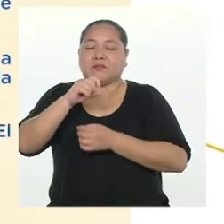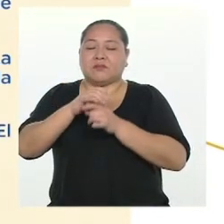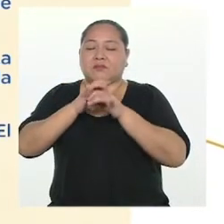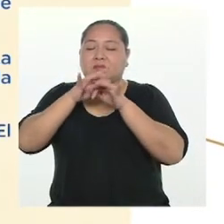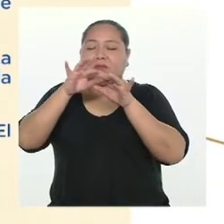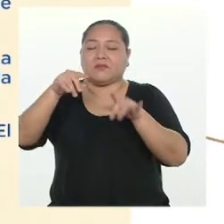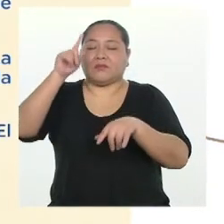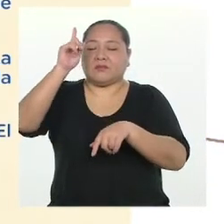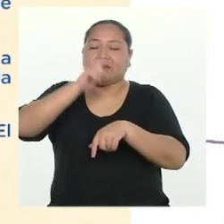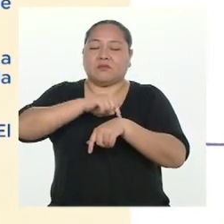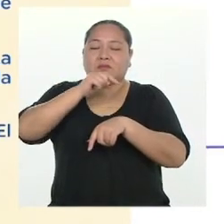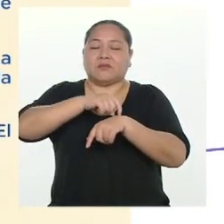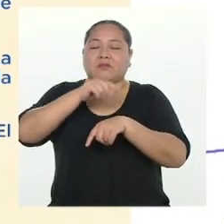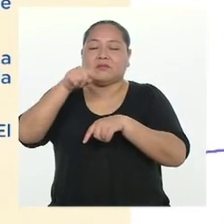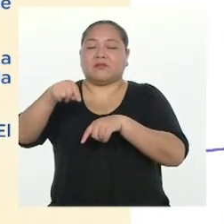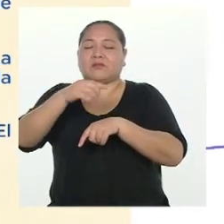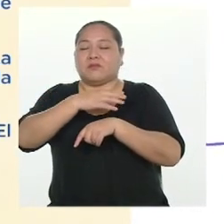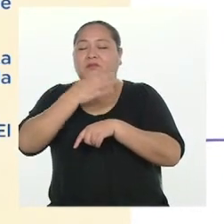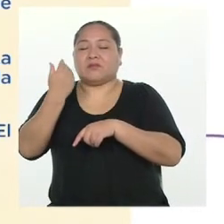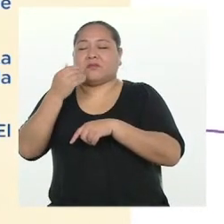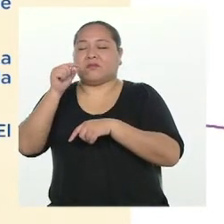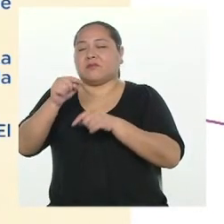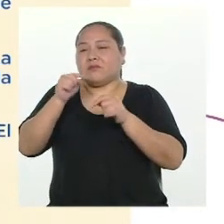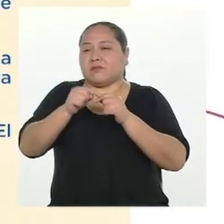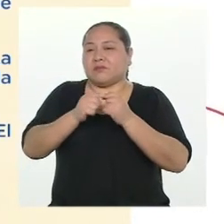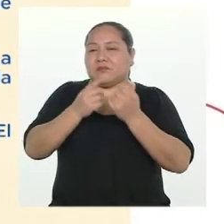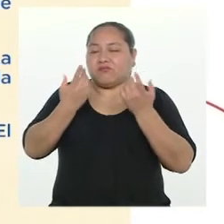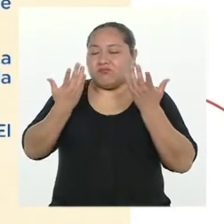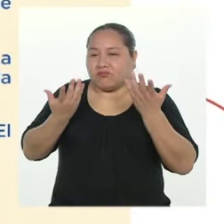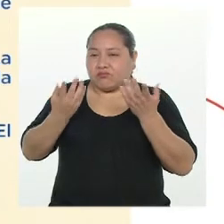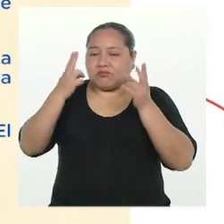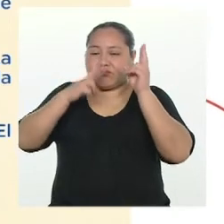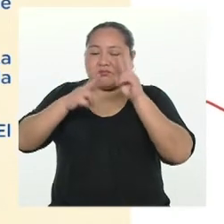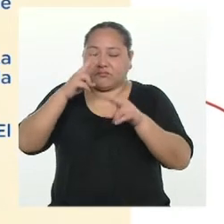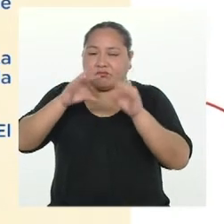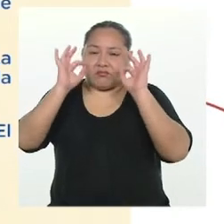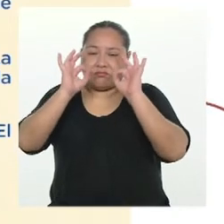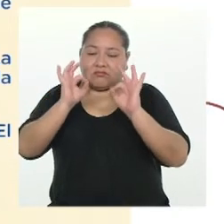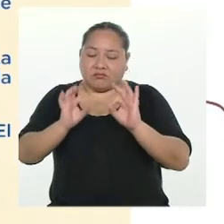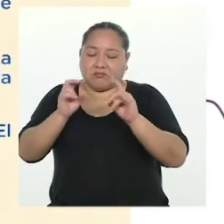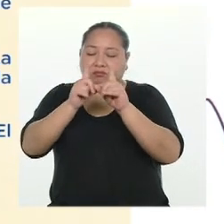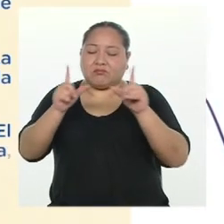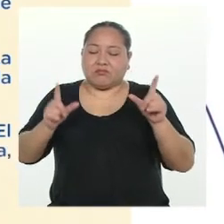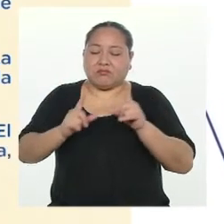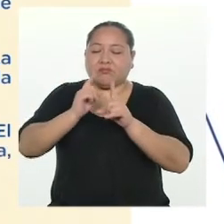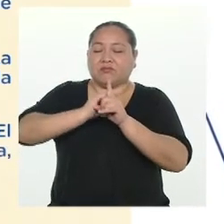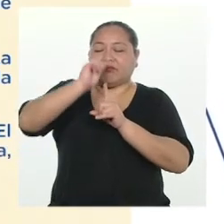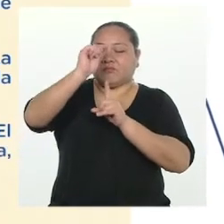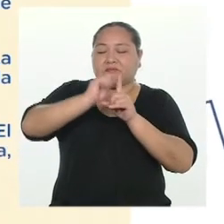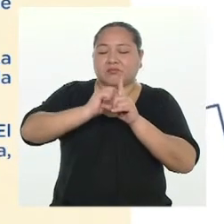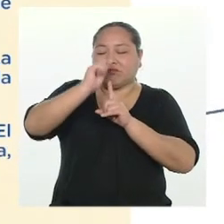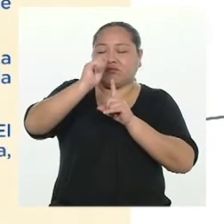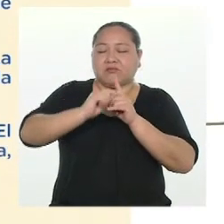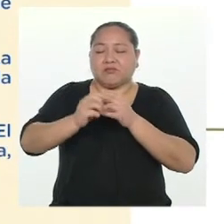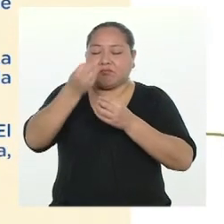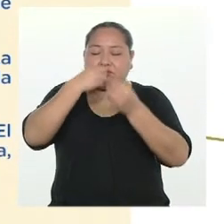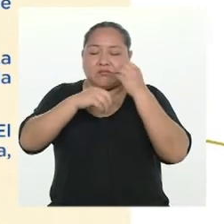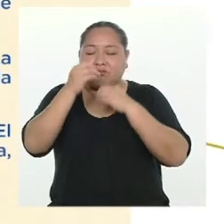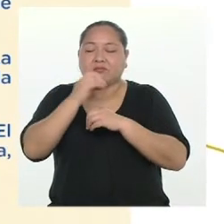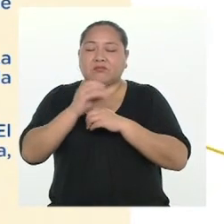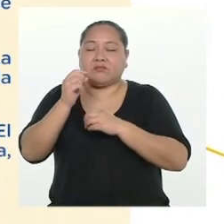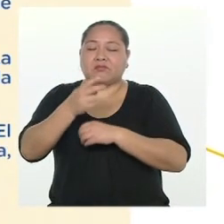determinado. El crecimiento óptimo se produce en condiciones favorables de temperatura,